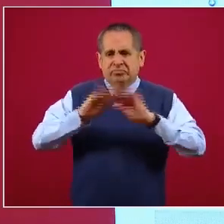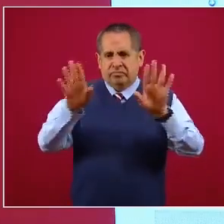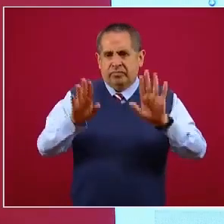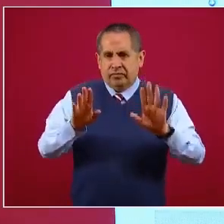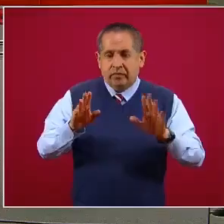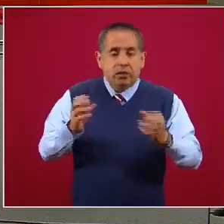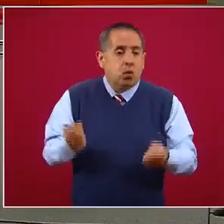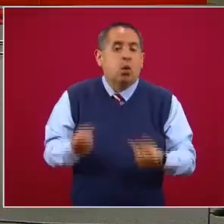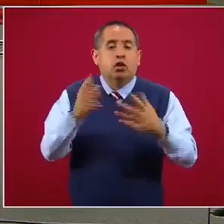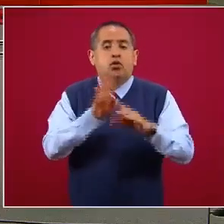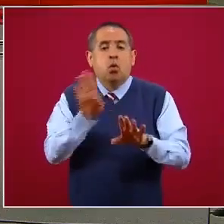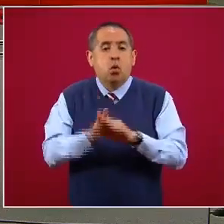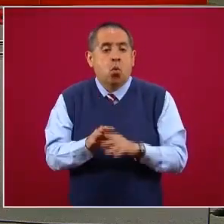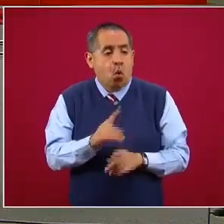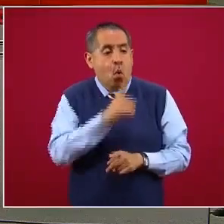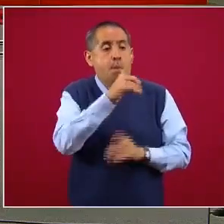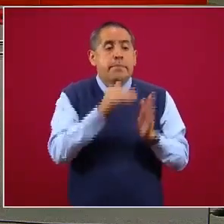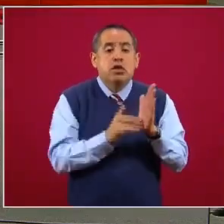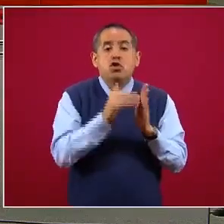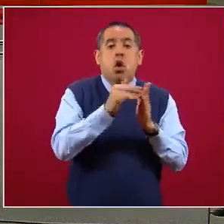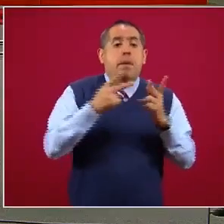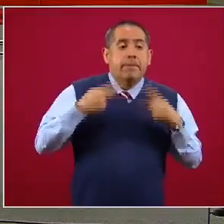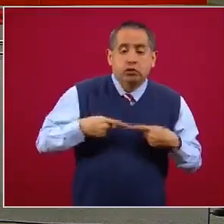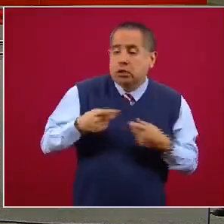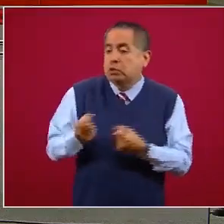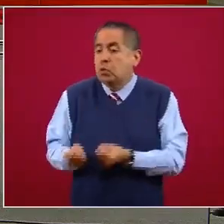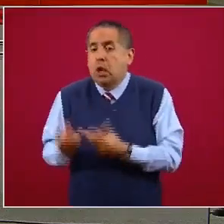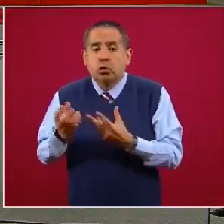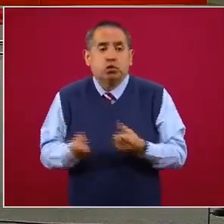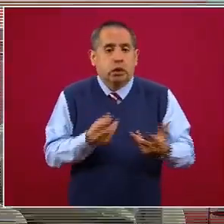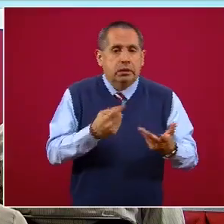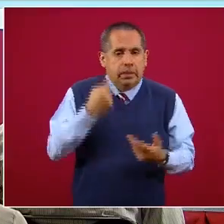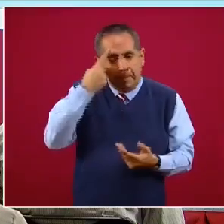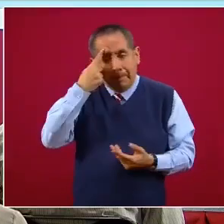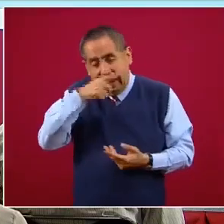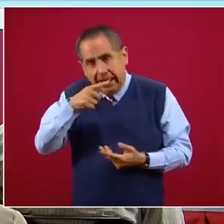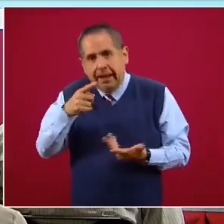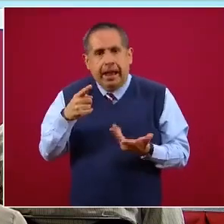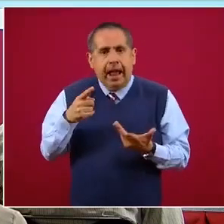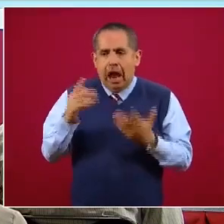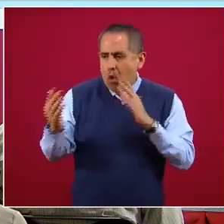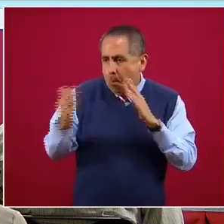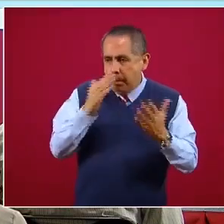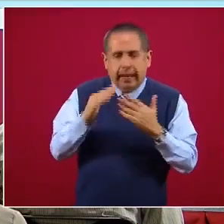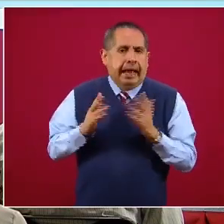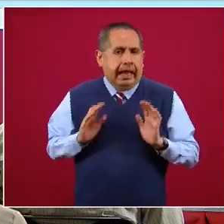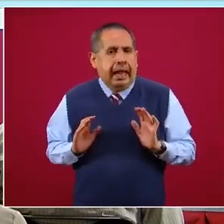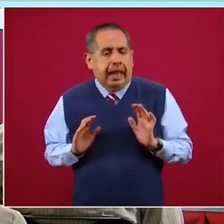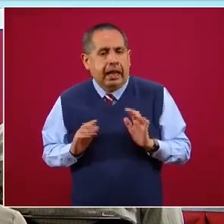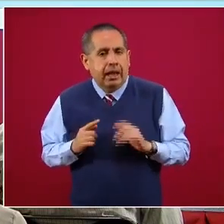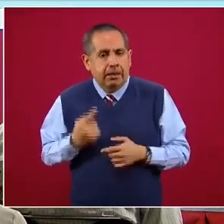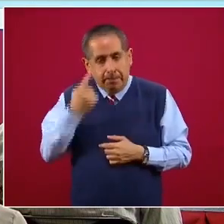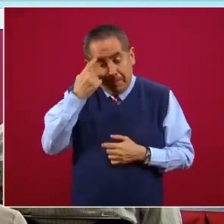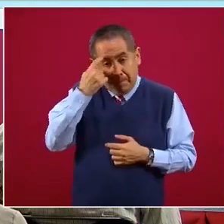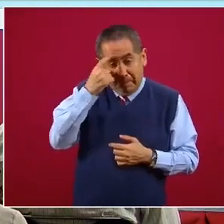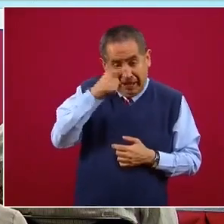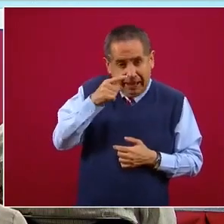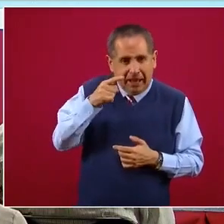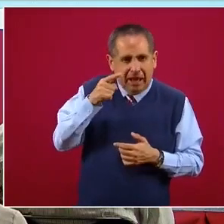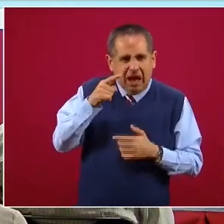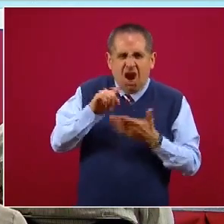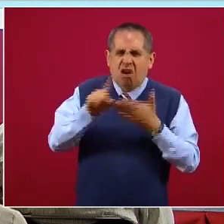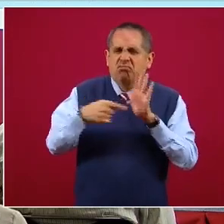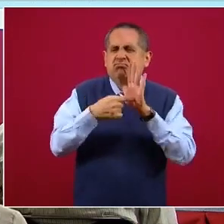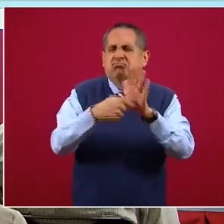casos por millón de habitantes, para que puedan ser comparadas las poblaciones. Para recordárselos con el ejemplo